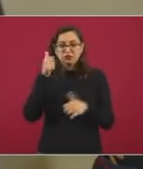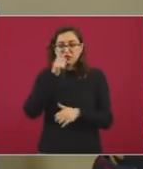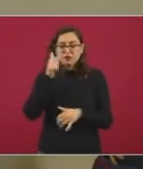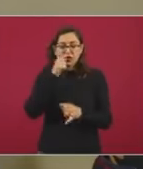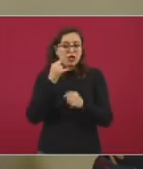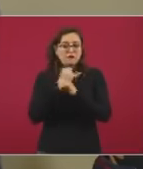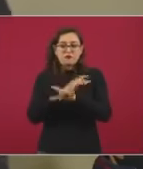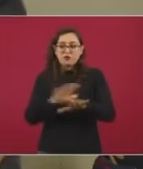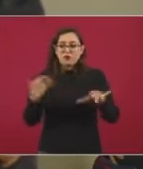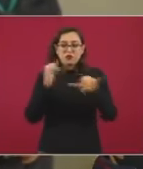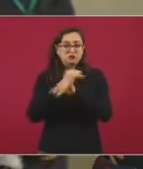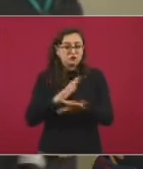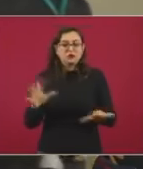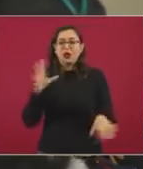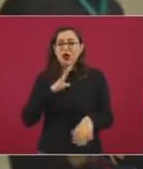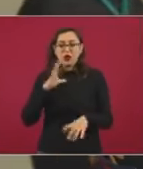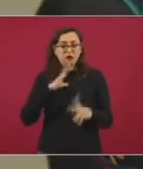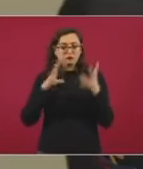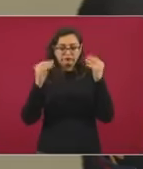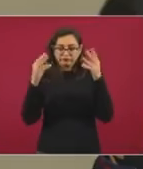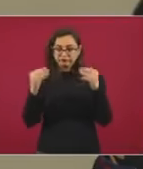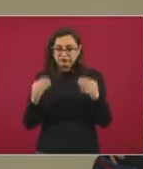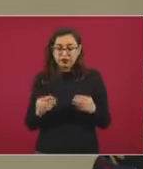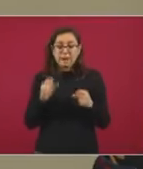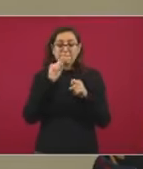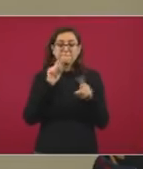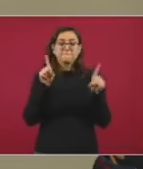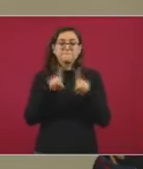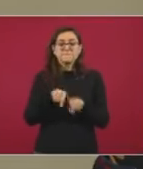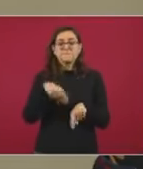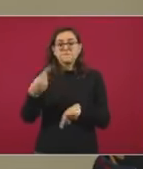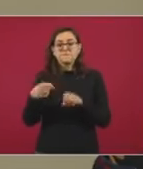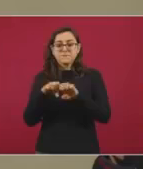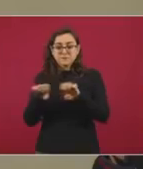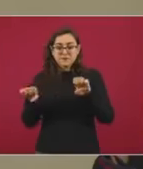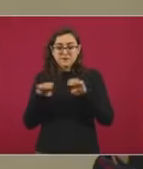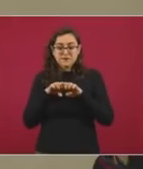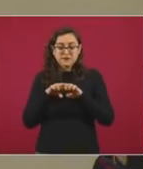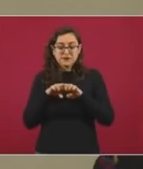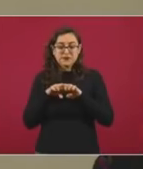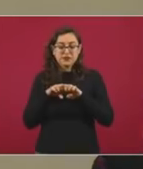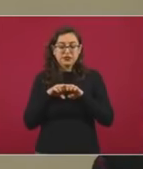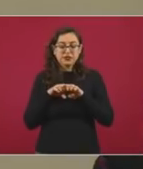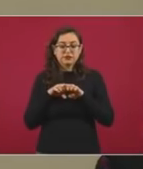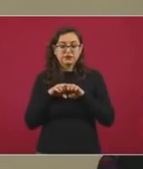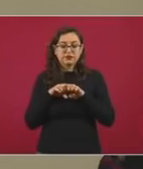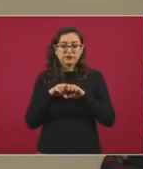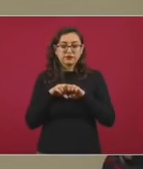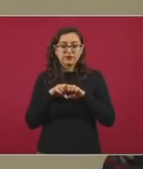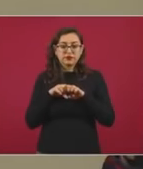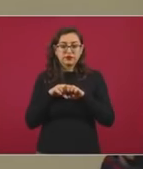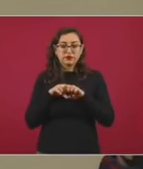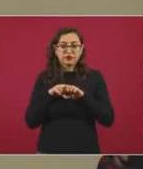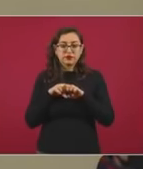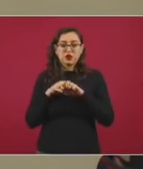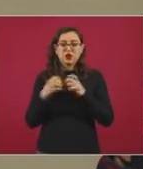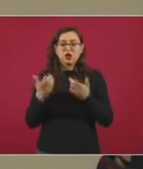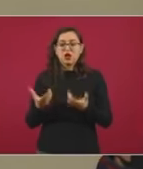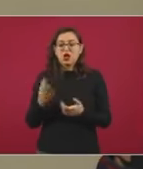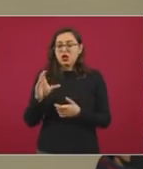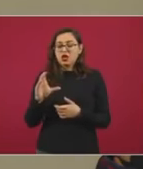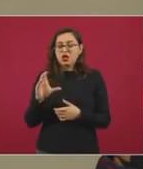necesitamos subirle ante usted. También hay unos equipos, presidente, las de las dependencias, conocidas como comunicación